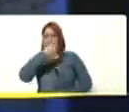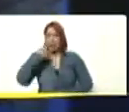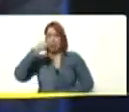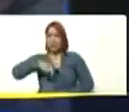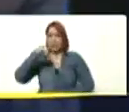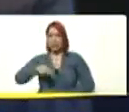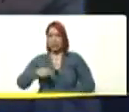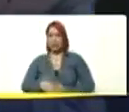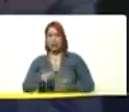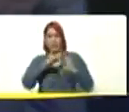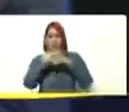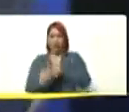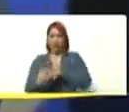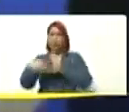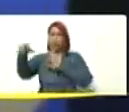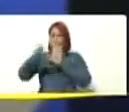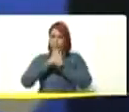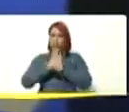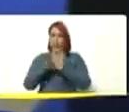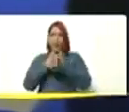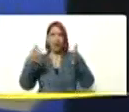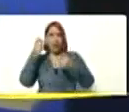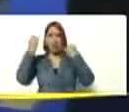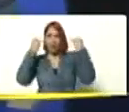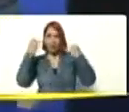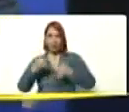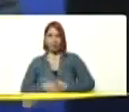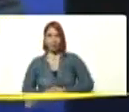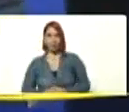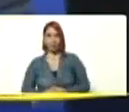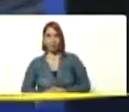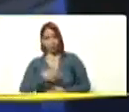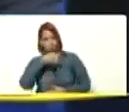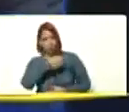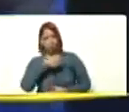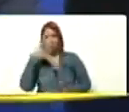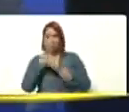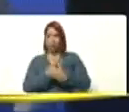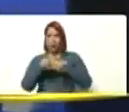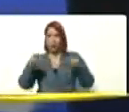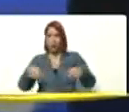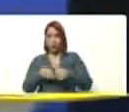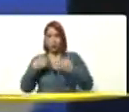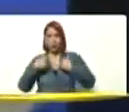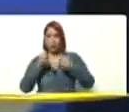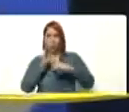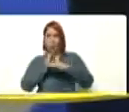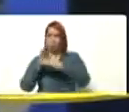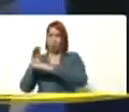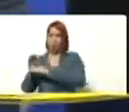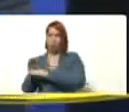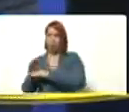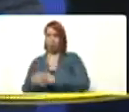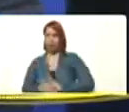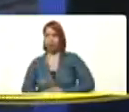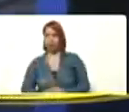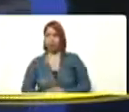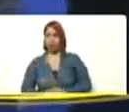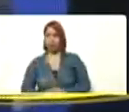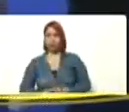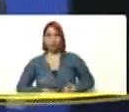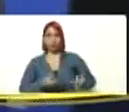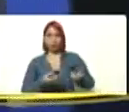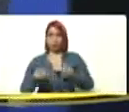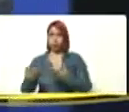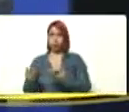comunidades, yo me copié esa gran idea suya de los cuadrantes de seguridad y lo estoy pasando a los